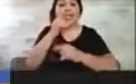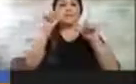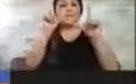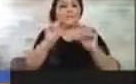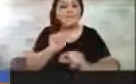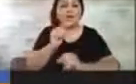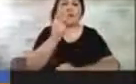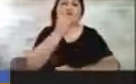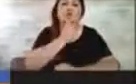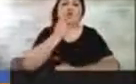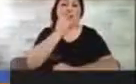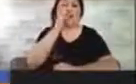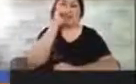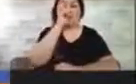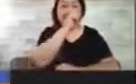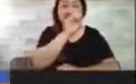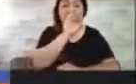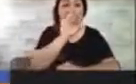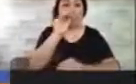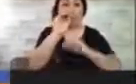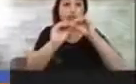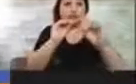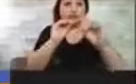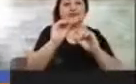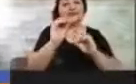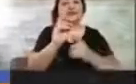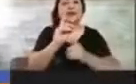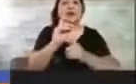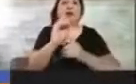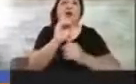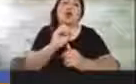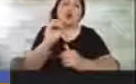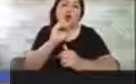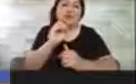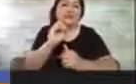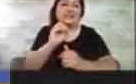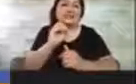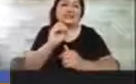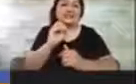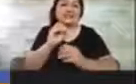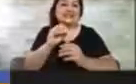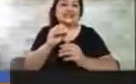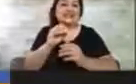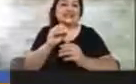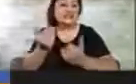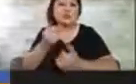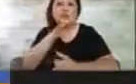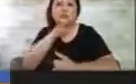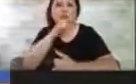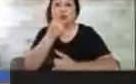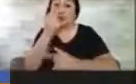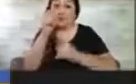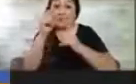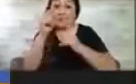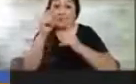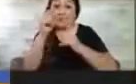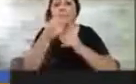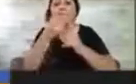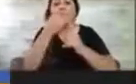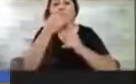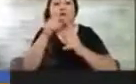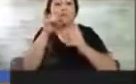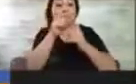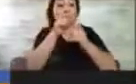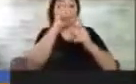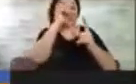Si no es posible, si necesitas usarlo, definir la palabra dentro del mismo texto o con un glosario. Y si quieres saber más